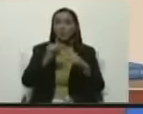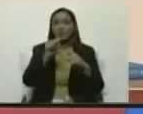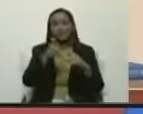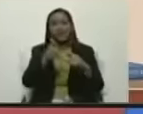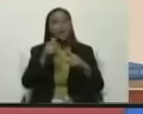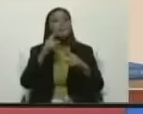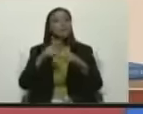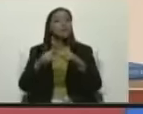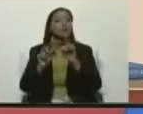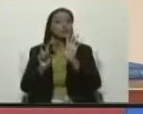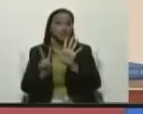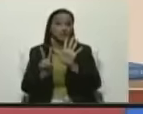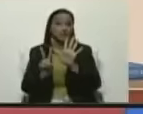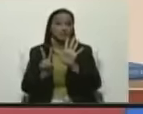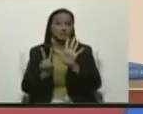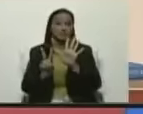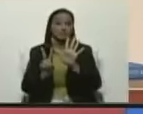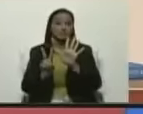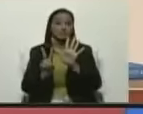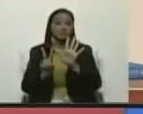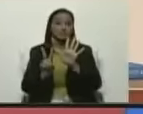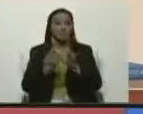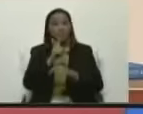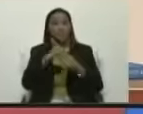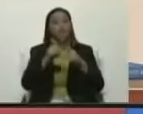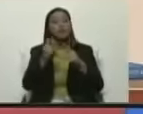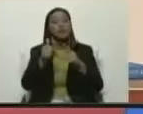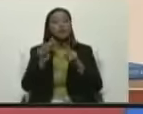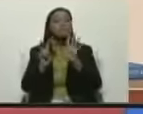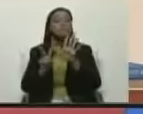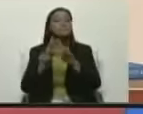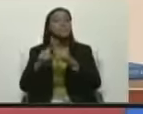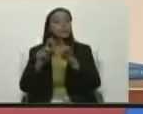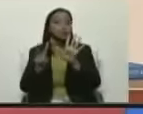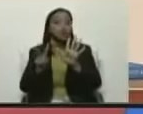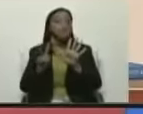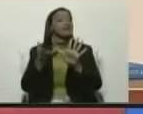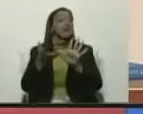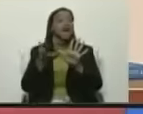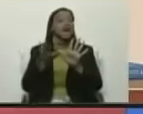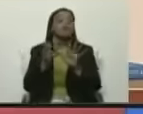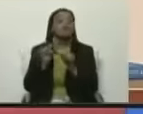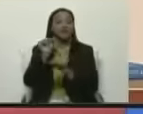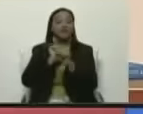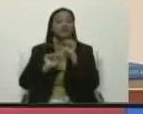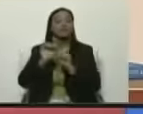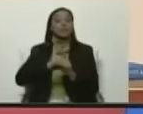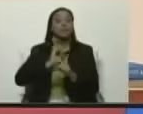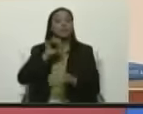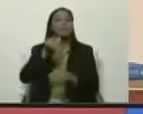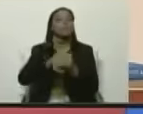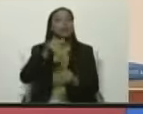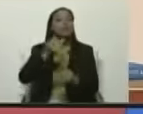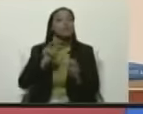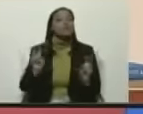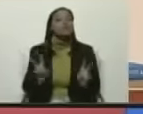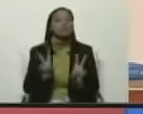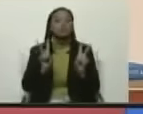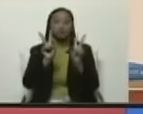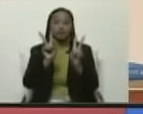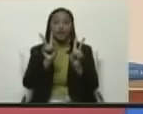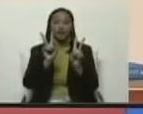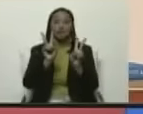1x10x7 y defensa del voto, de la victoria, aseguramiento